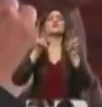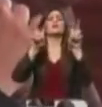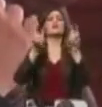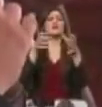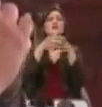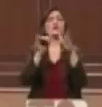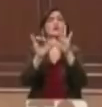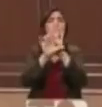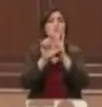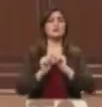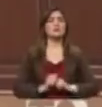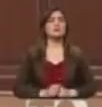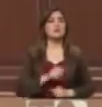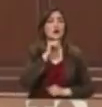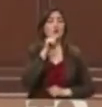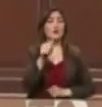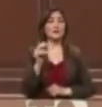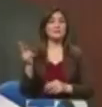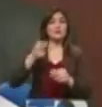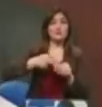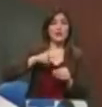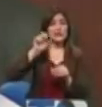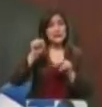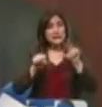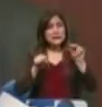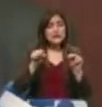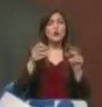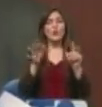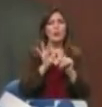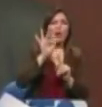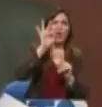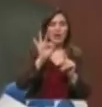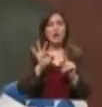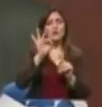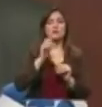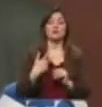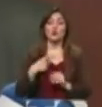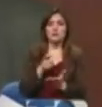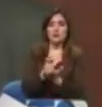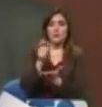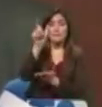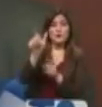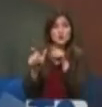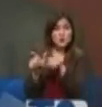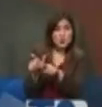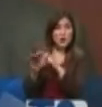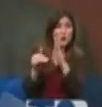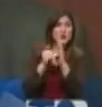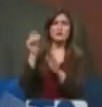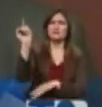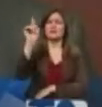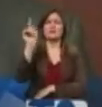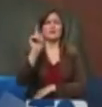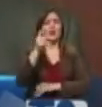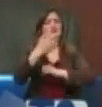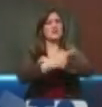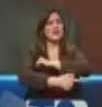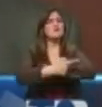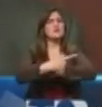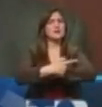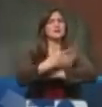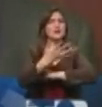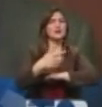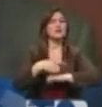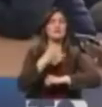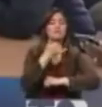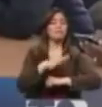conocer en el dictamen fiscal es el nivel de participación. Seguiremos persiguiendo delitos y no haremos ni permitiremos persecución